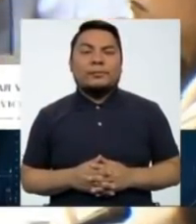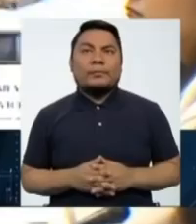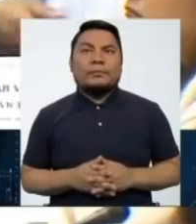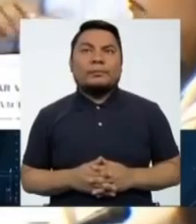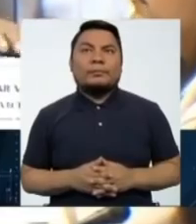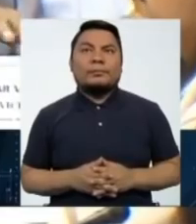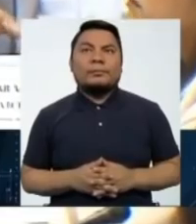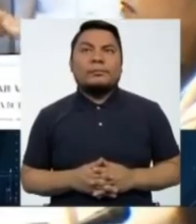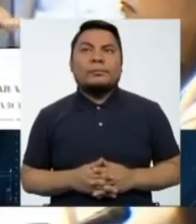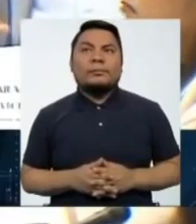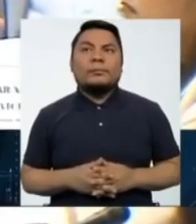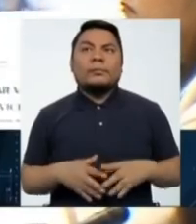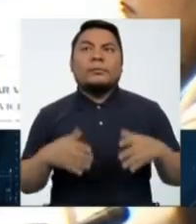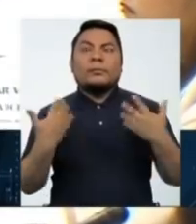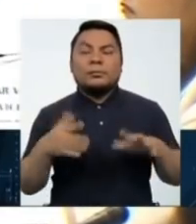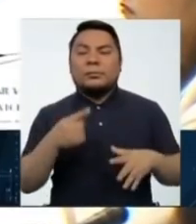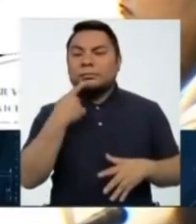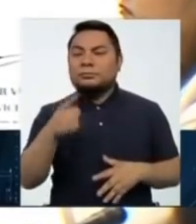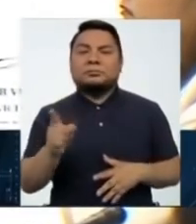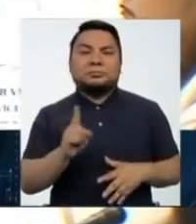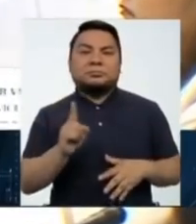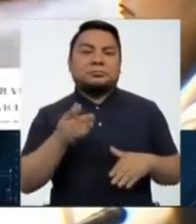rechazado.